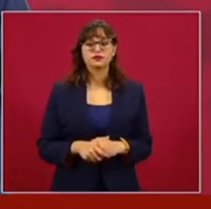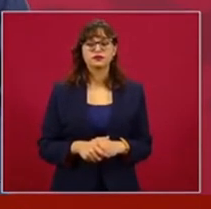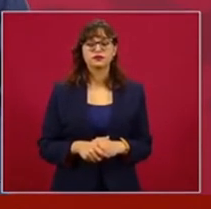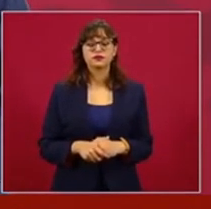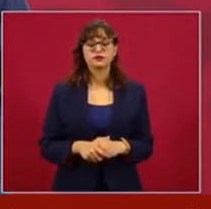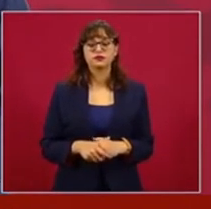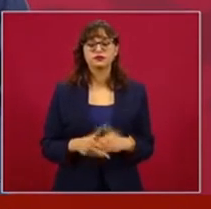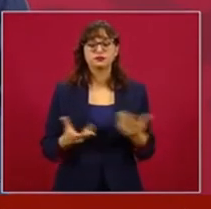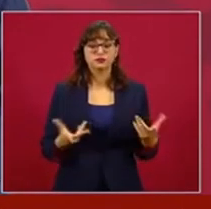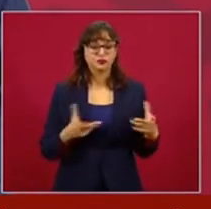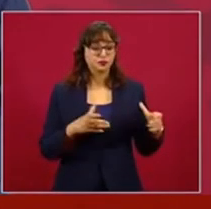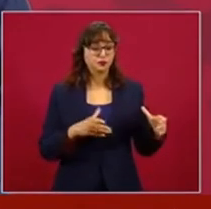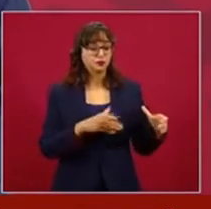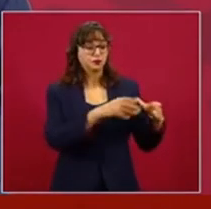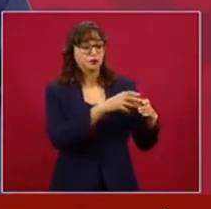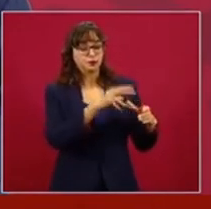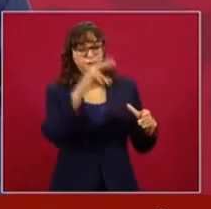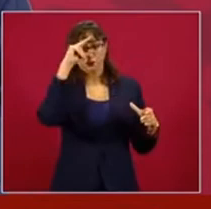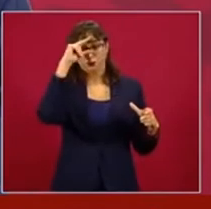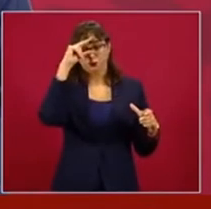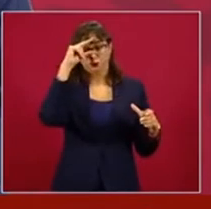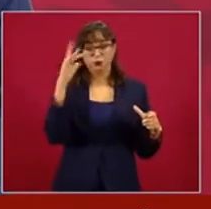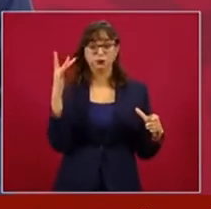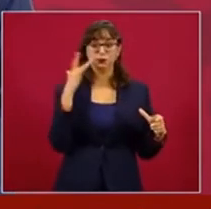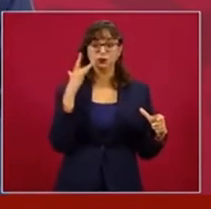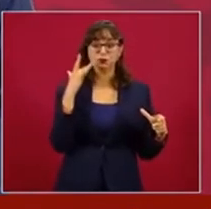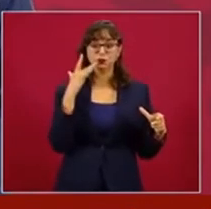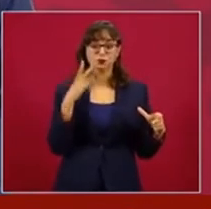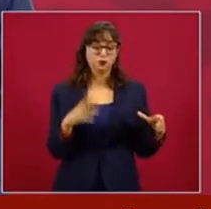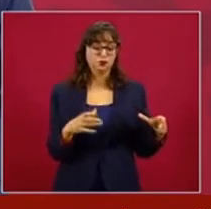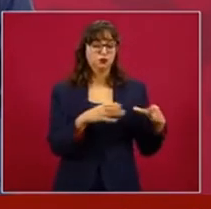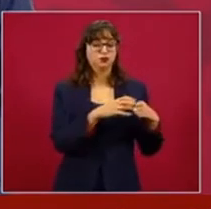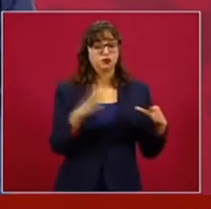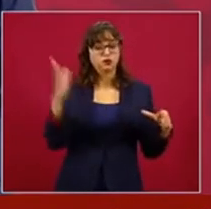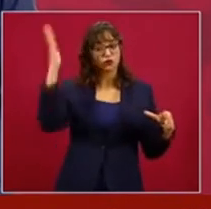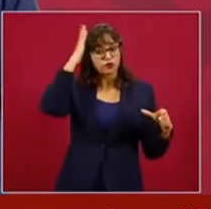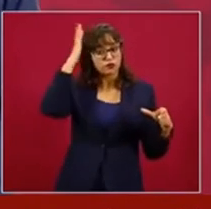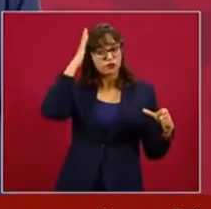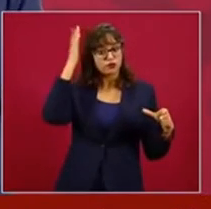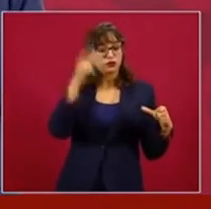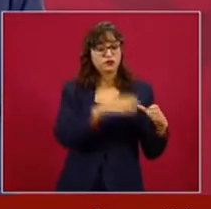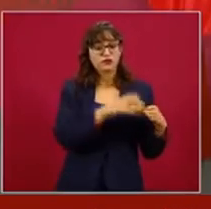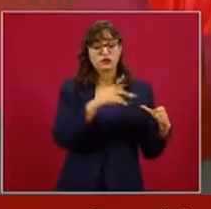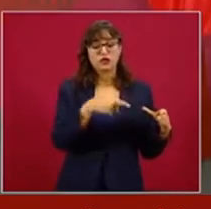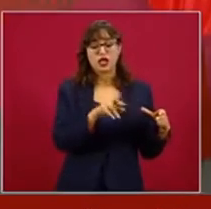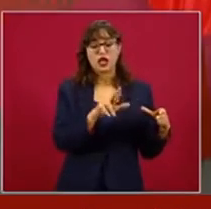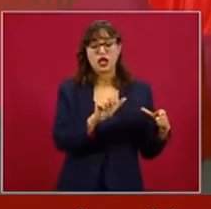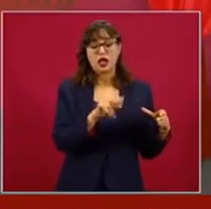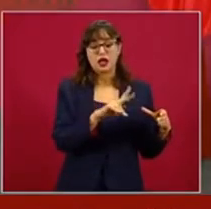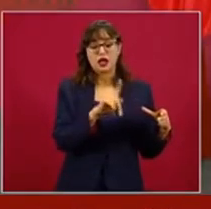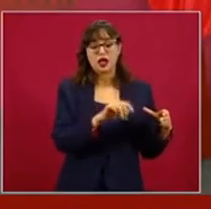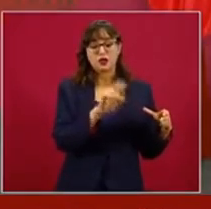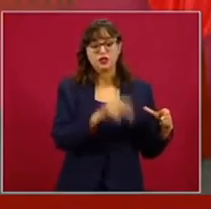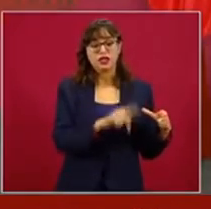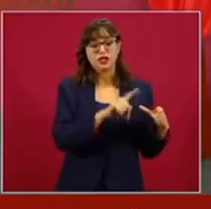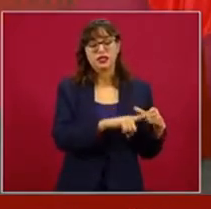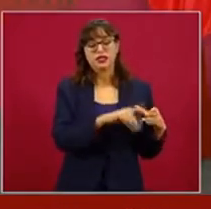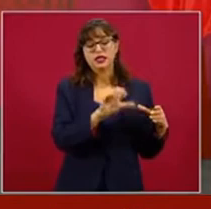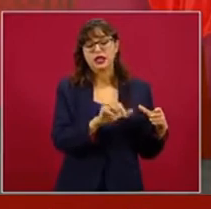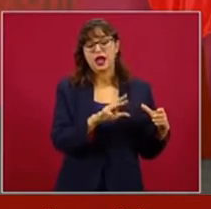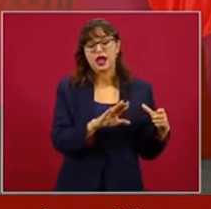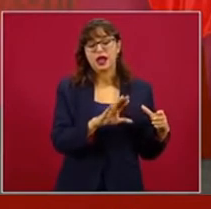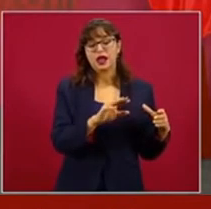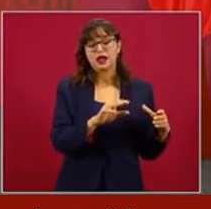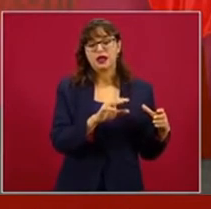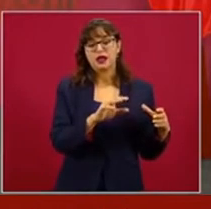intelectuales orgánicos, al grupo que encabeza Enrique Krause y Aguilar Camín, que